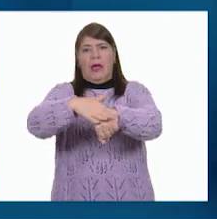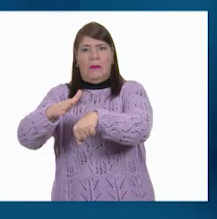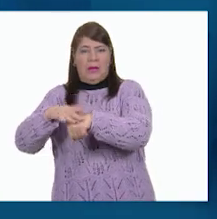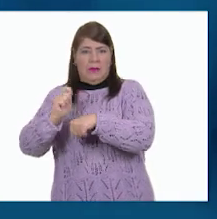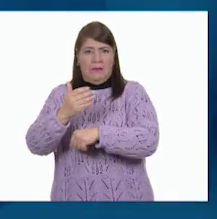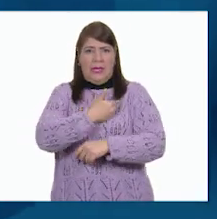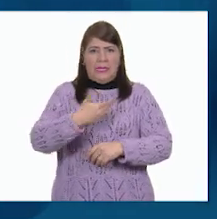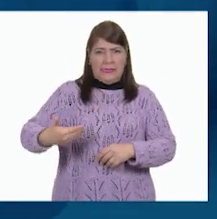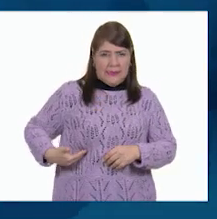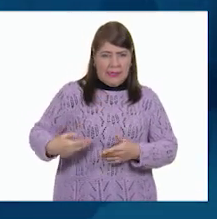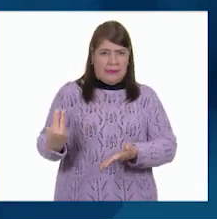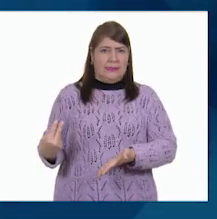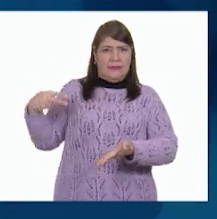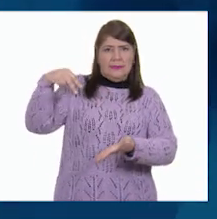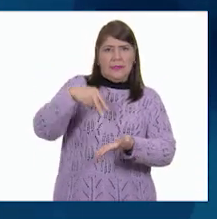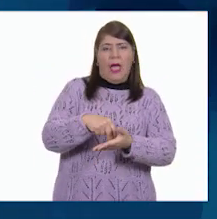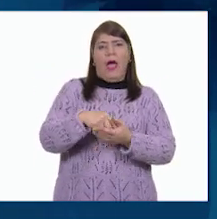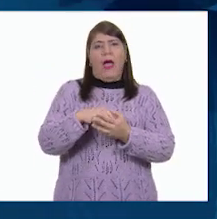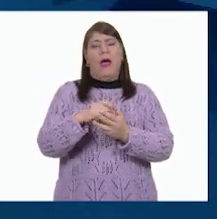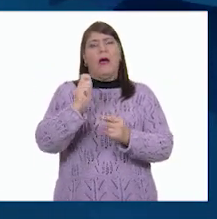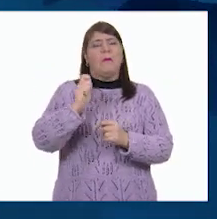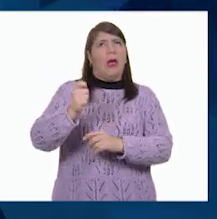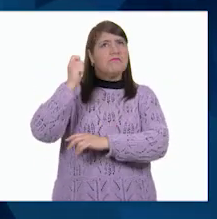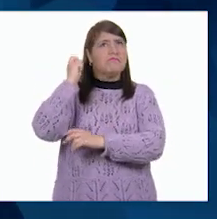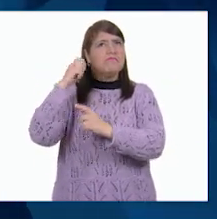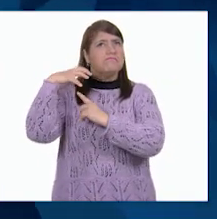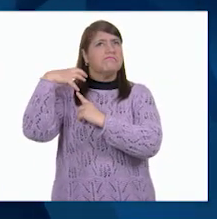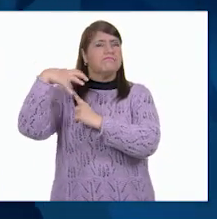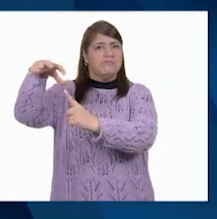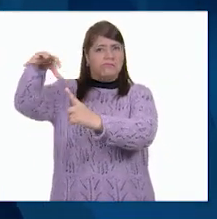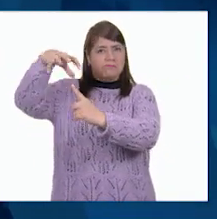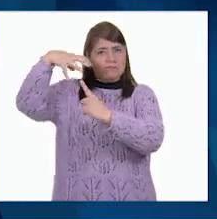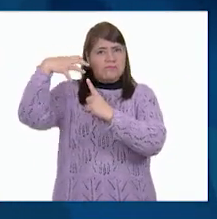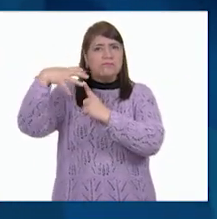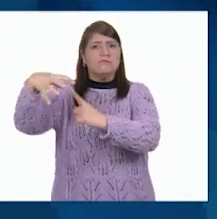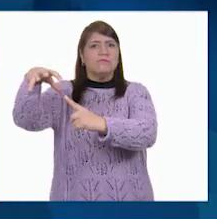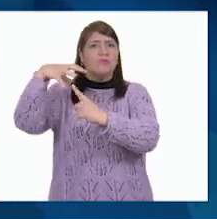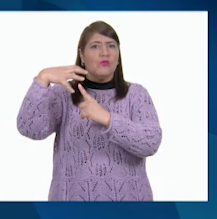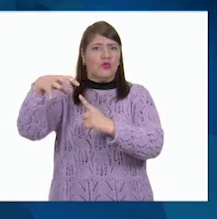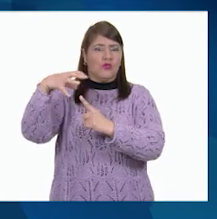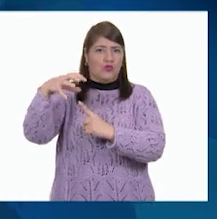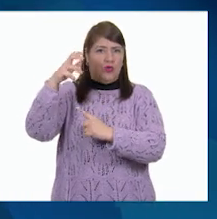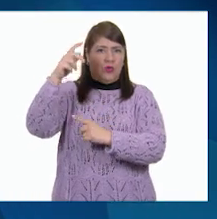desde el balcón central de Palacio Nacional e hizo repicar la campana de Dolores.